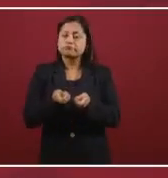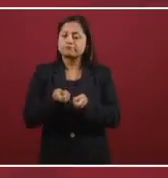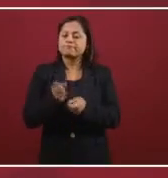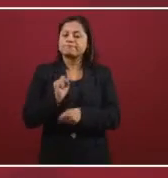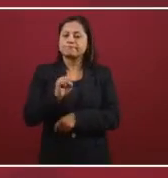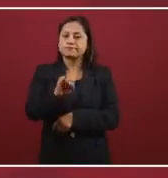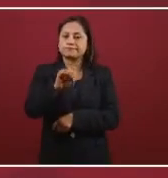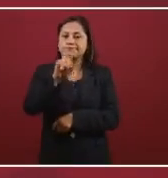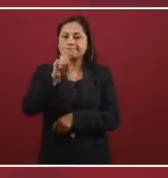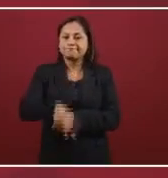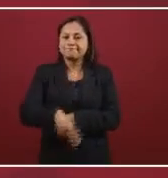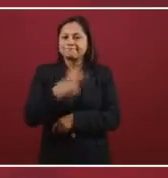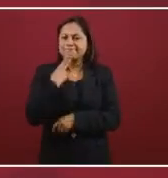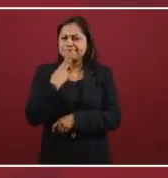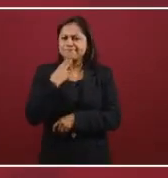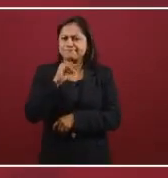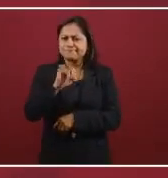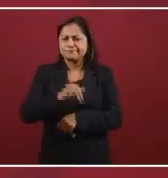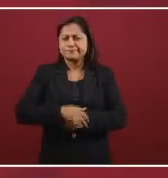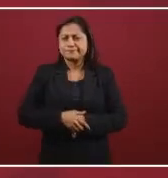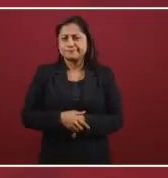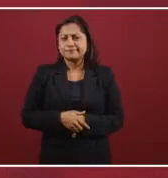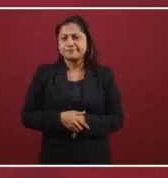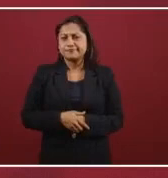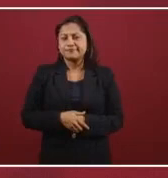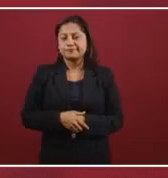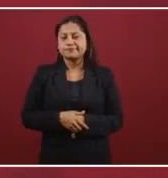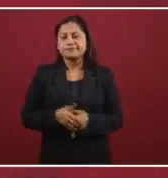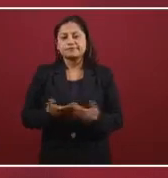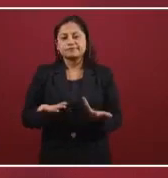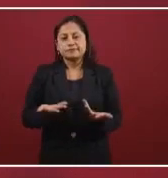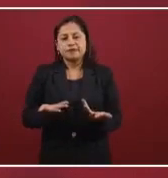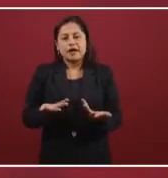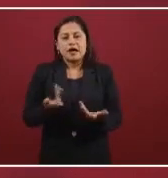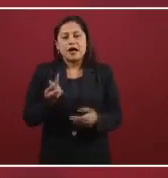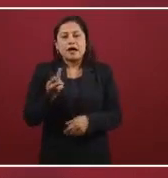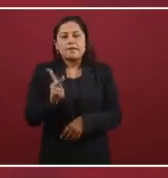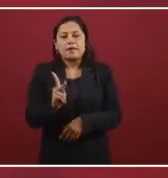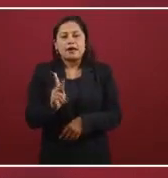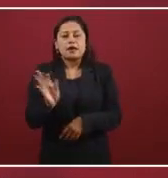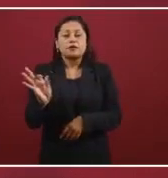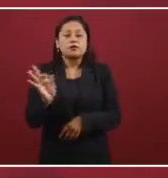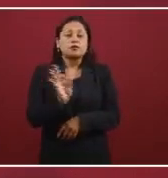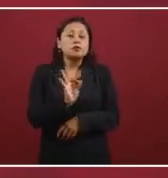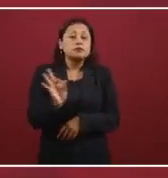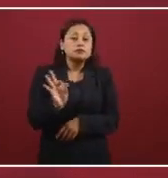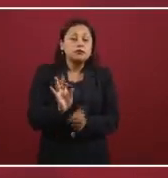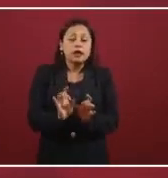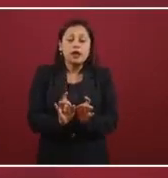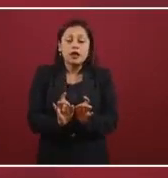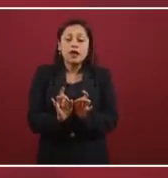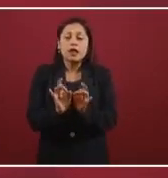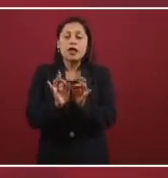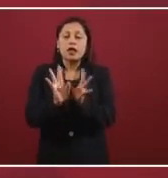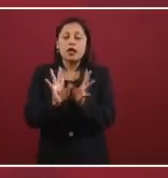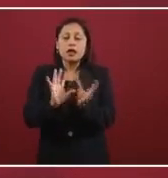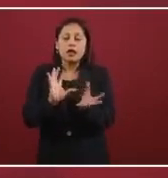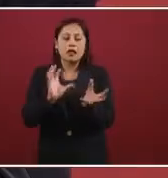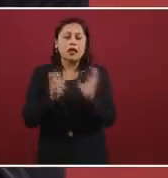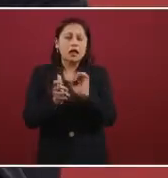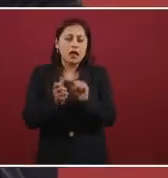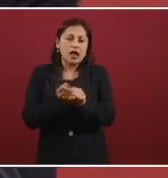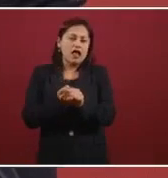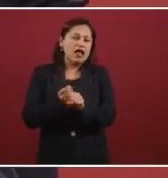cualquier acción se responde con uso de la fuerza o con insultos o